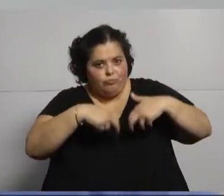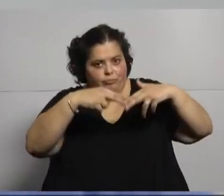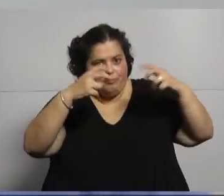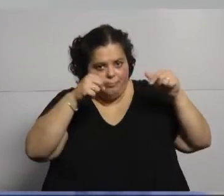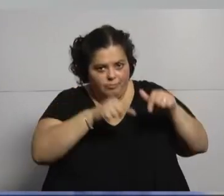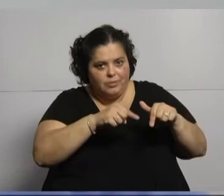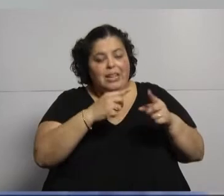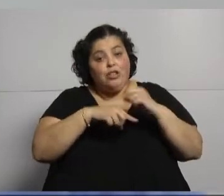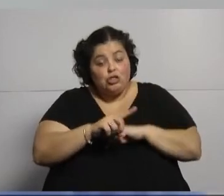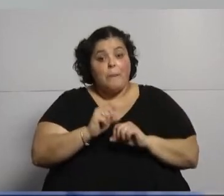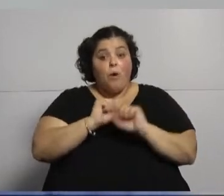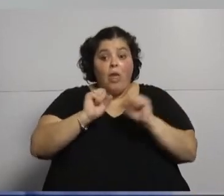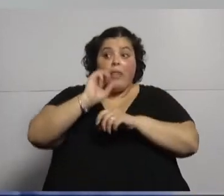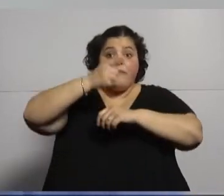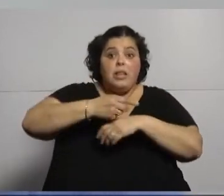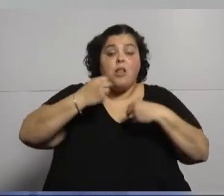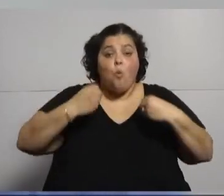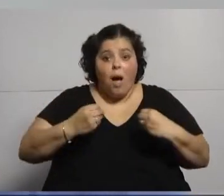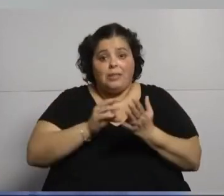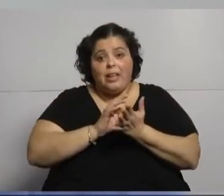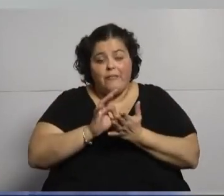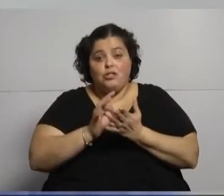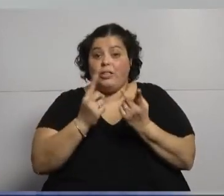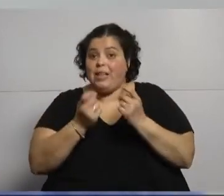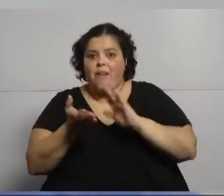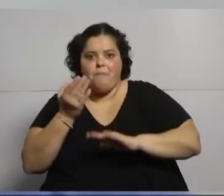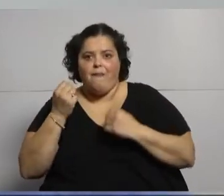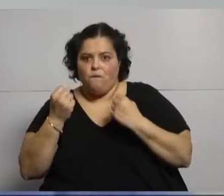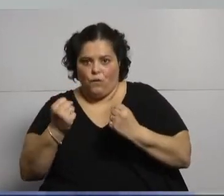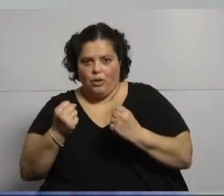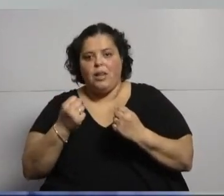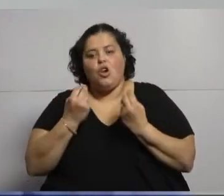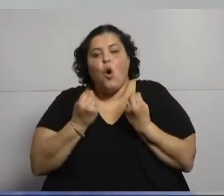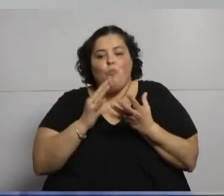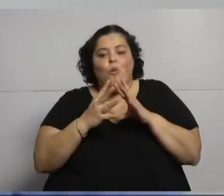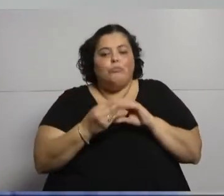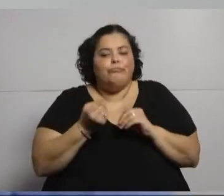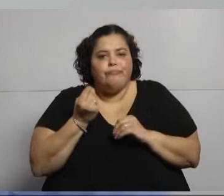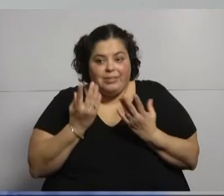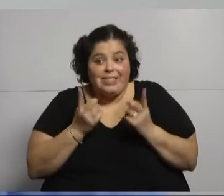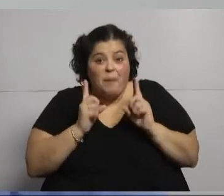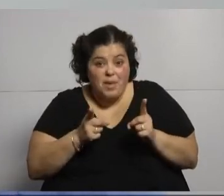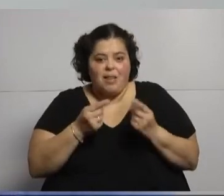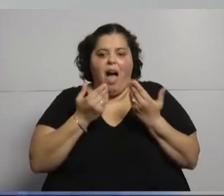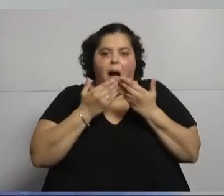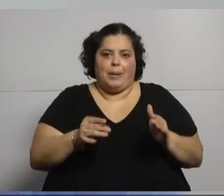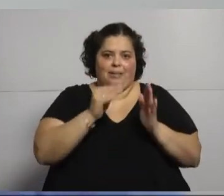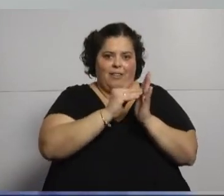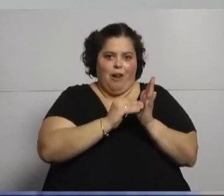definir cuáles servicios necesitaban ser fortalecidos en qué aspectos a partir de los datos de caracterización de los usuarios de esos